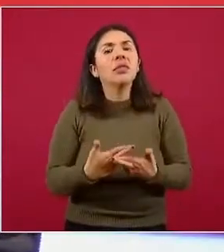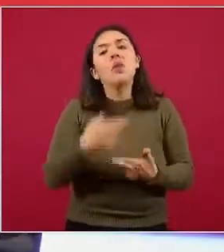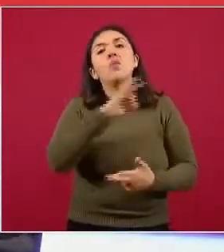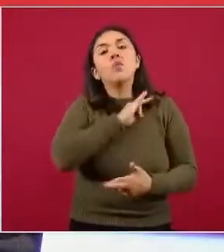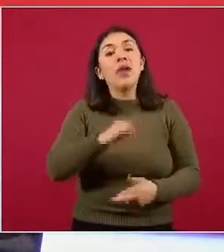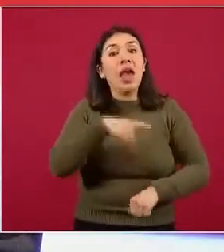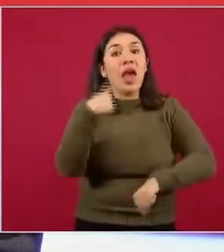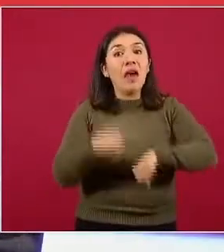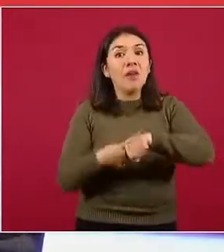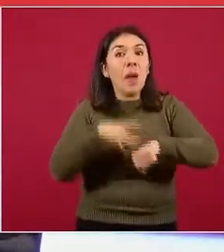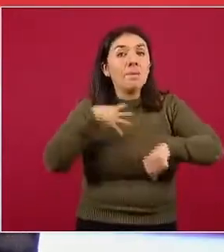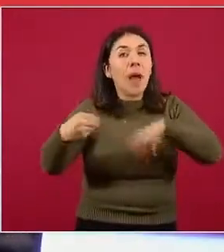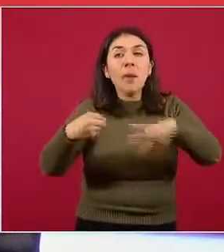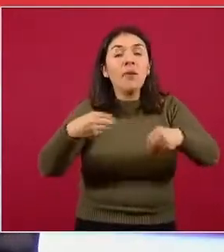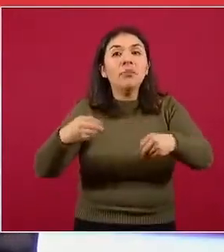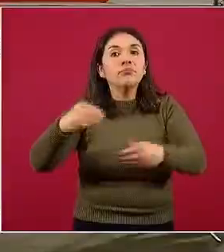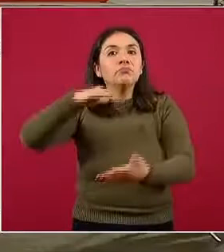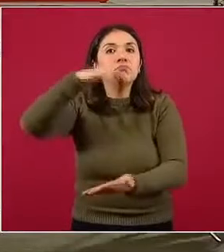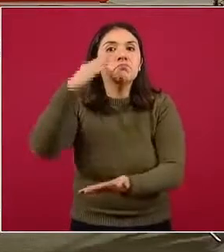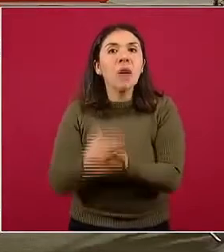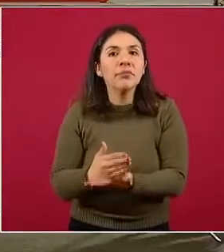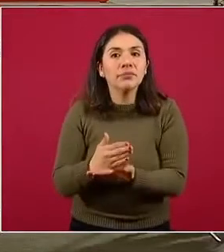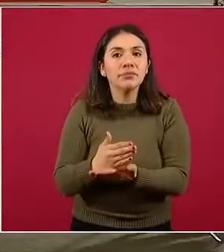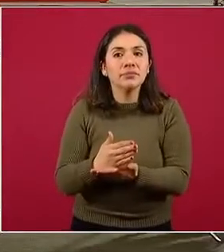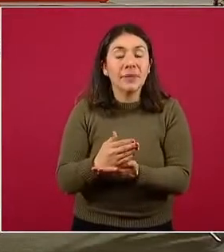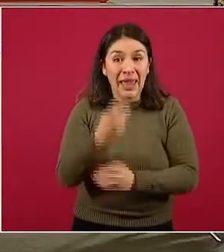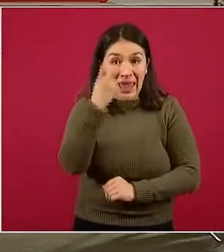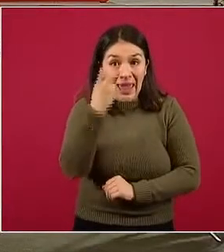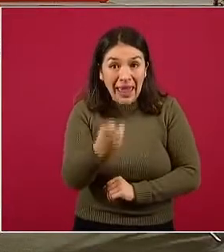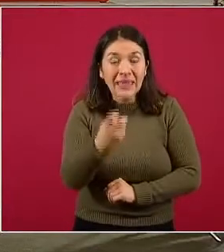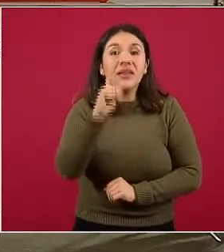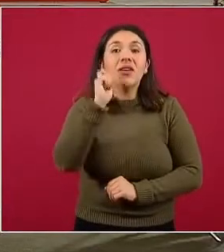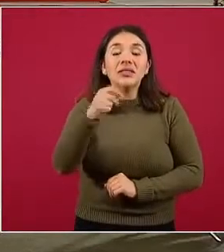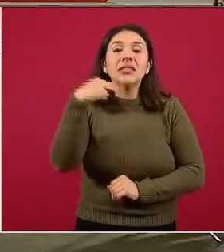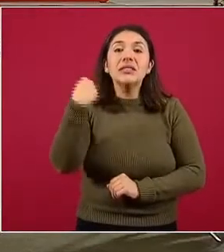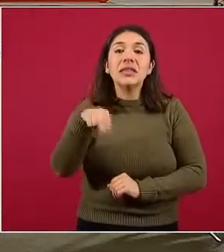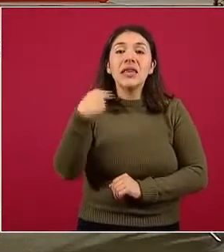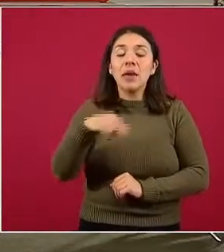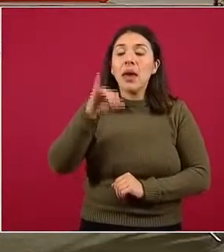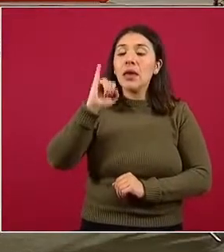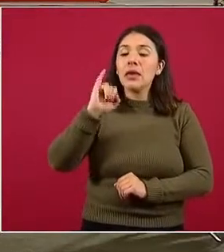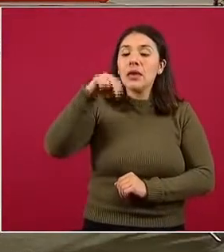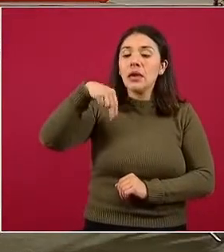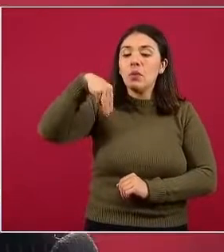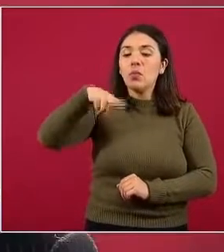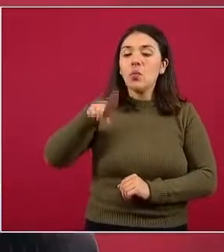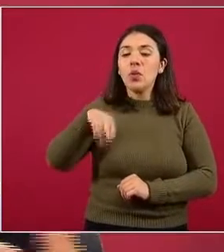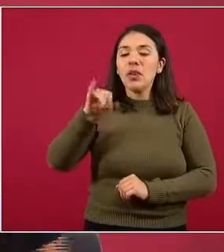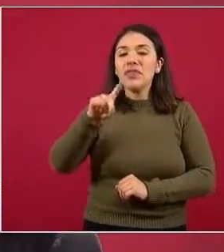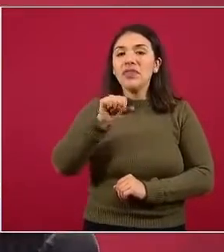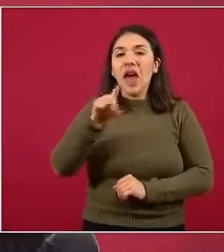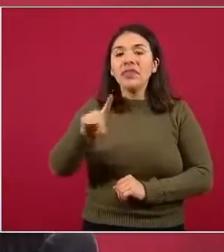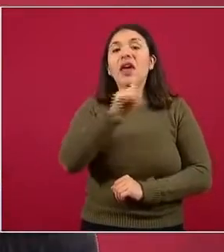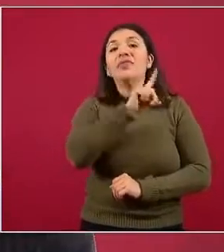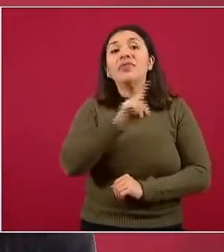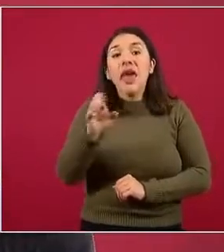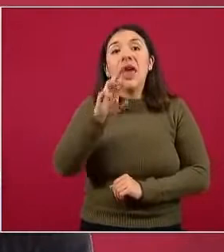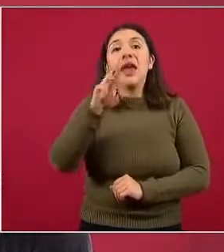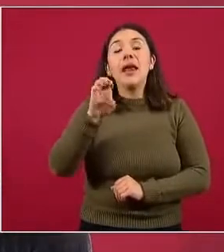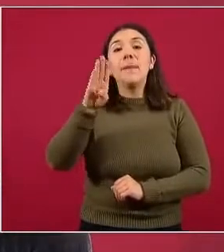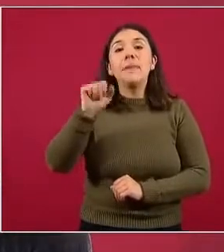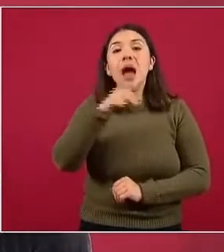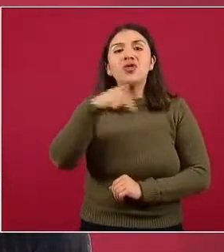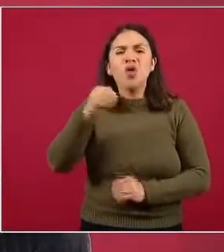la epidemia. Eso es el concepto de inmunidad de rebaño, que hemos venido comentando desde que